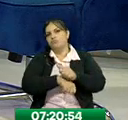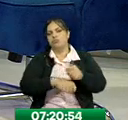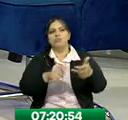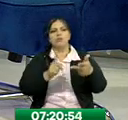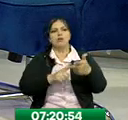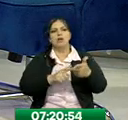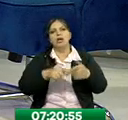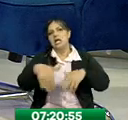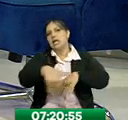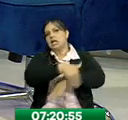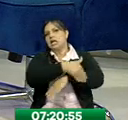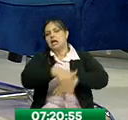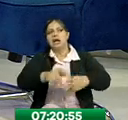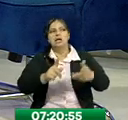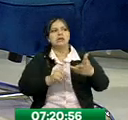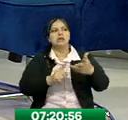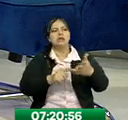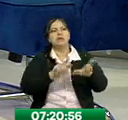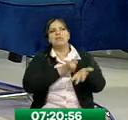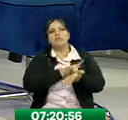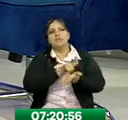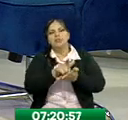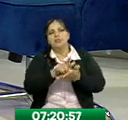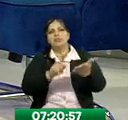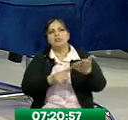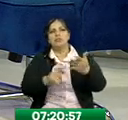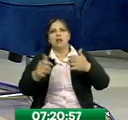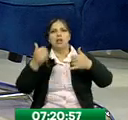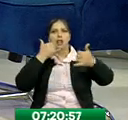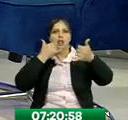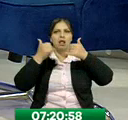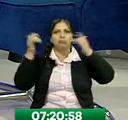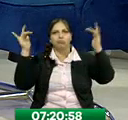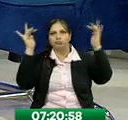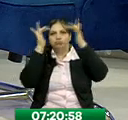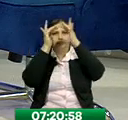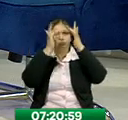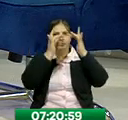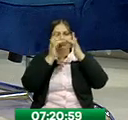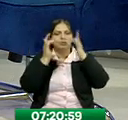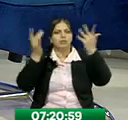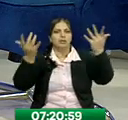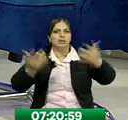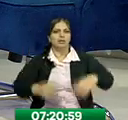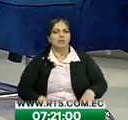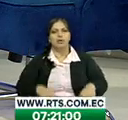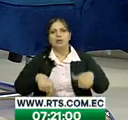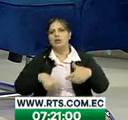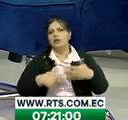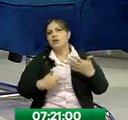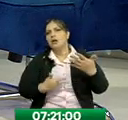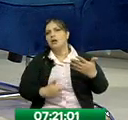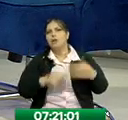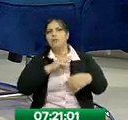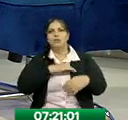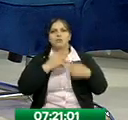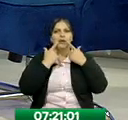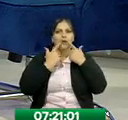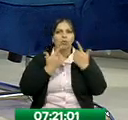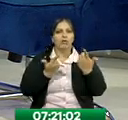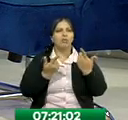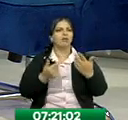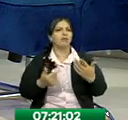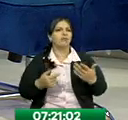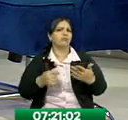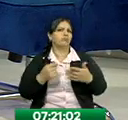en las conexiones aeroportuarias, en las telecomunicaciones, en la seguridad también. Son varios requisitos que tienen que tener